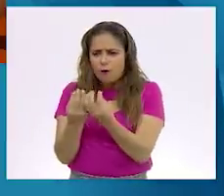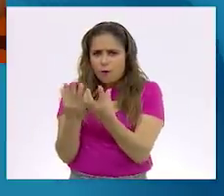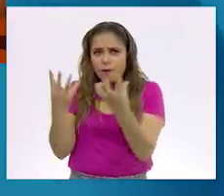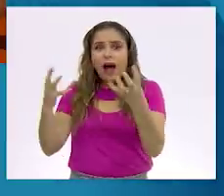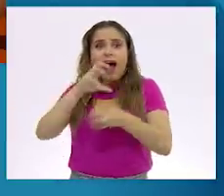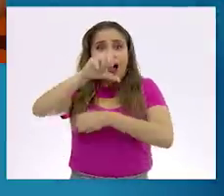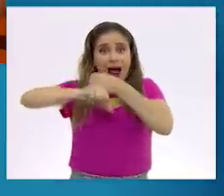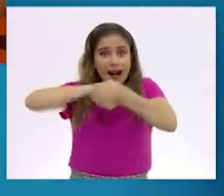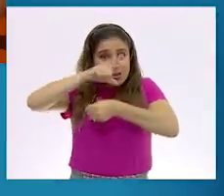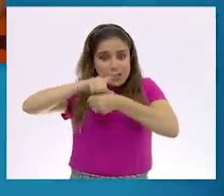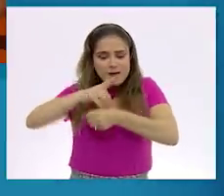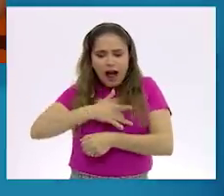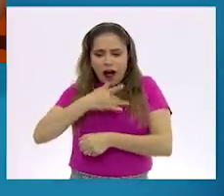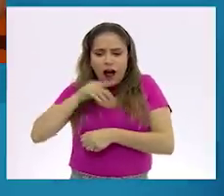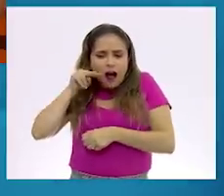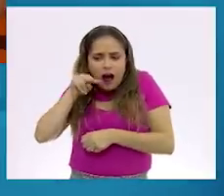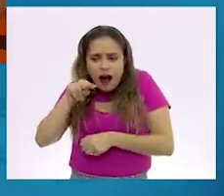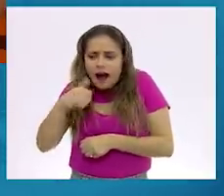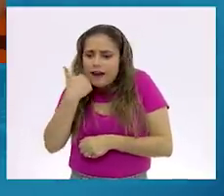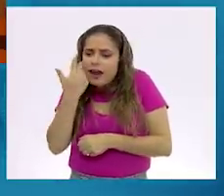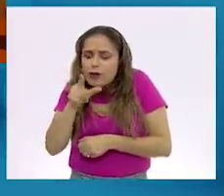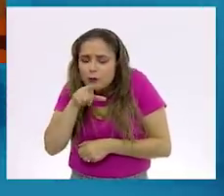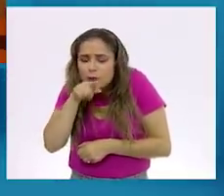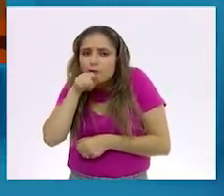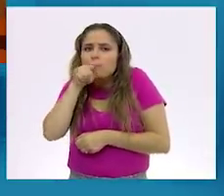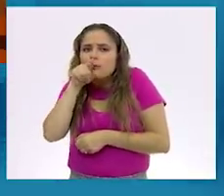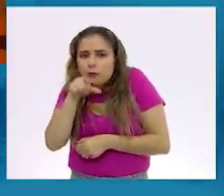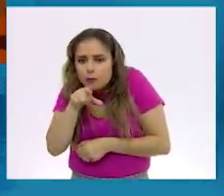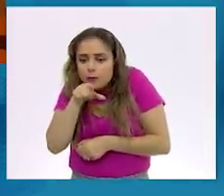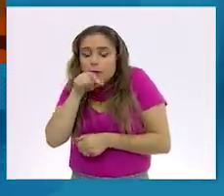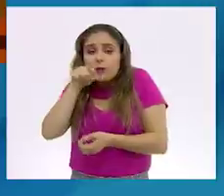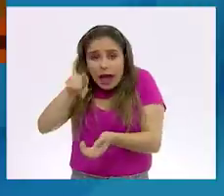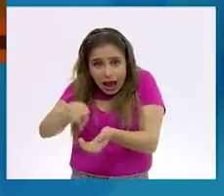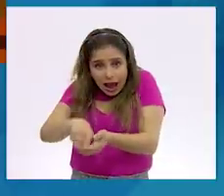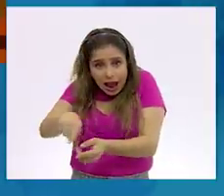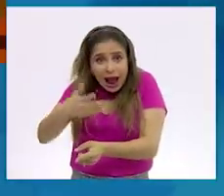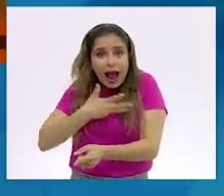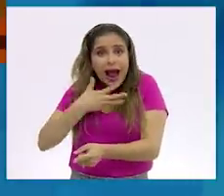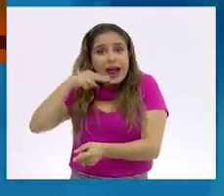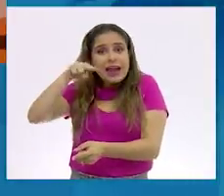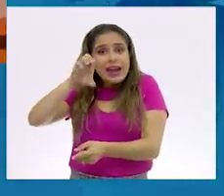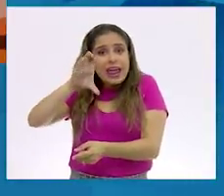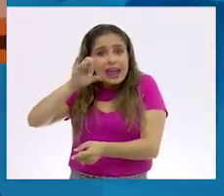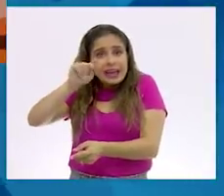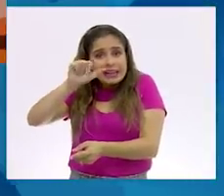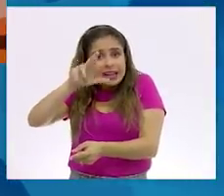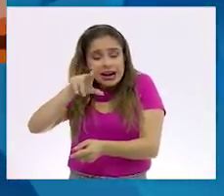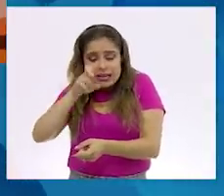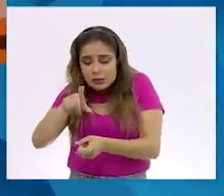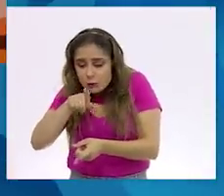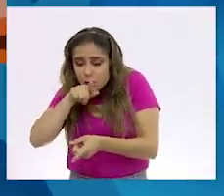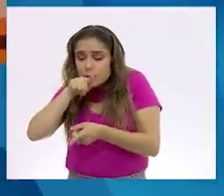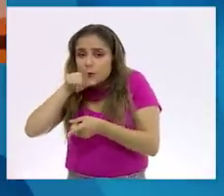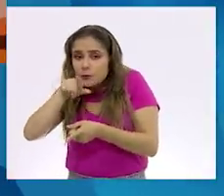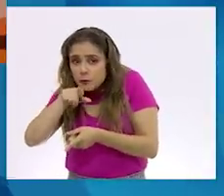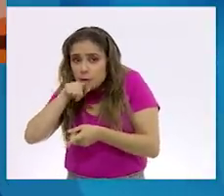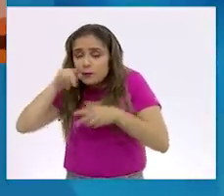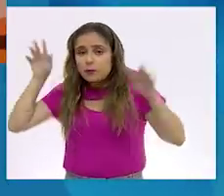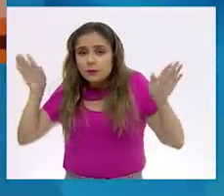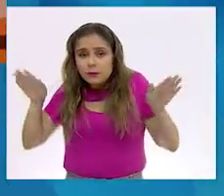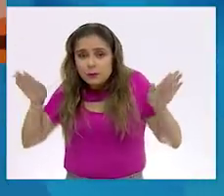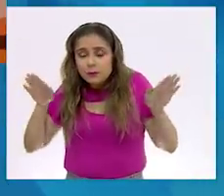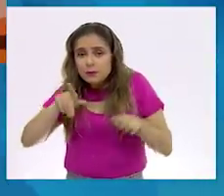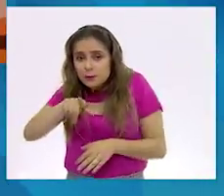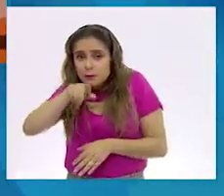de eso, ofrecen un delicioso néctar. Es un buen intercambio simbiótico, ¿no crees? Así que mientras un colibrí recoge